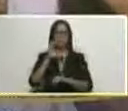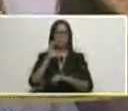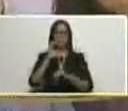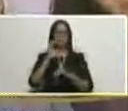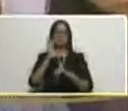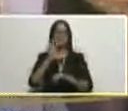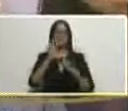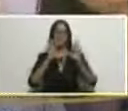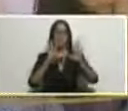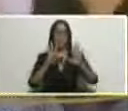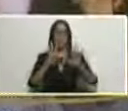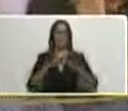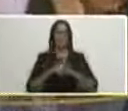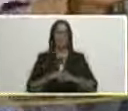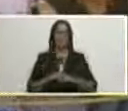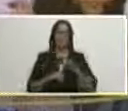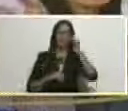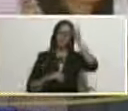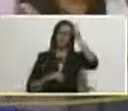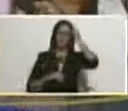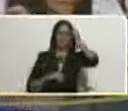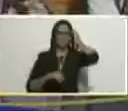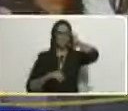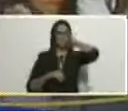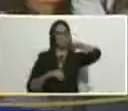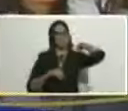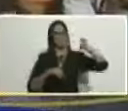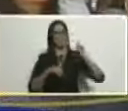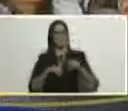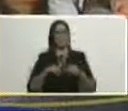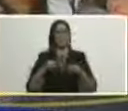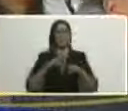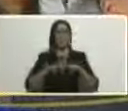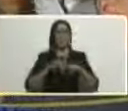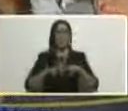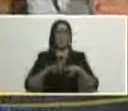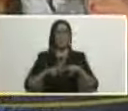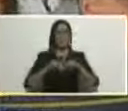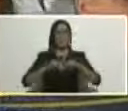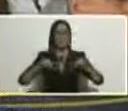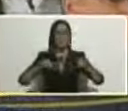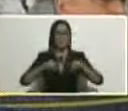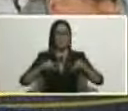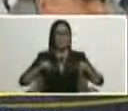1859. Tierra levantisca, rebelde, revolucionaria, patriota.